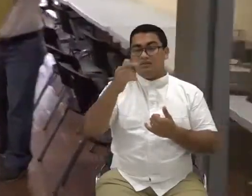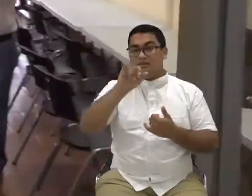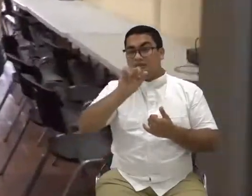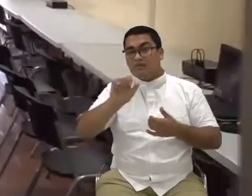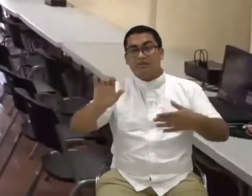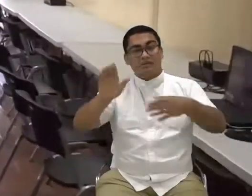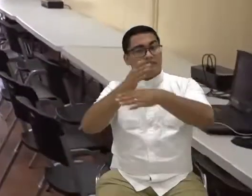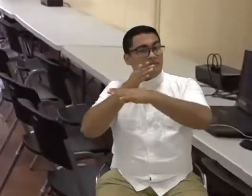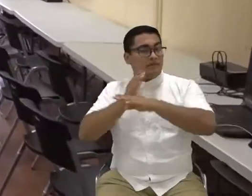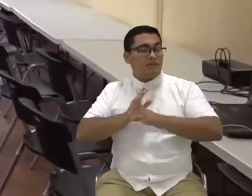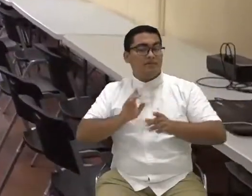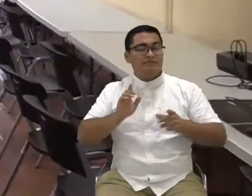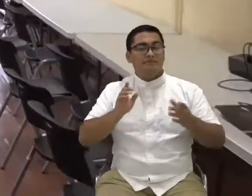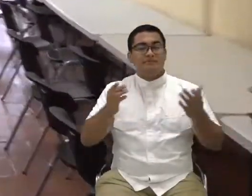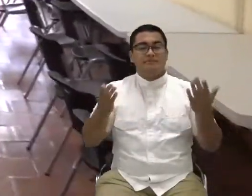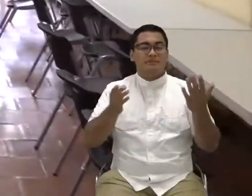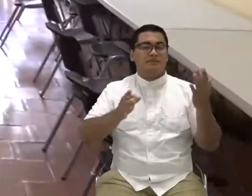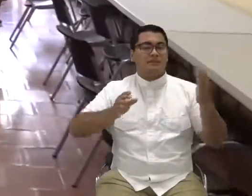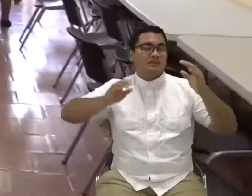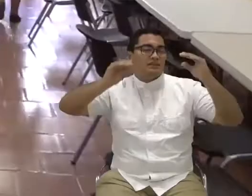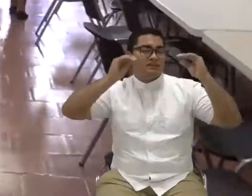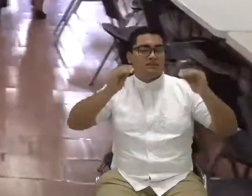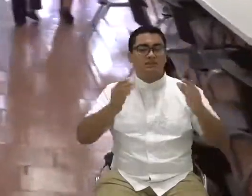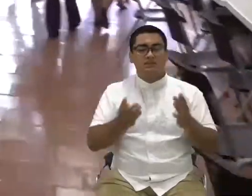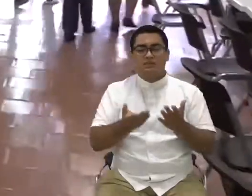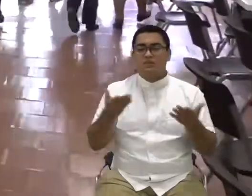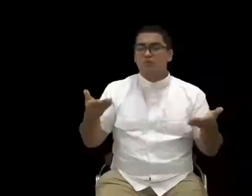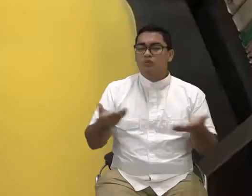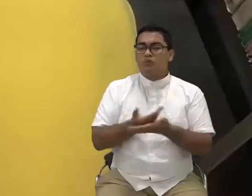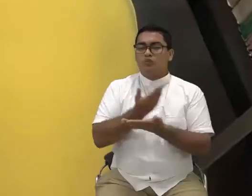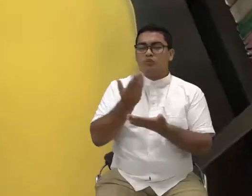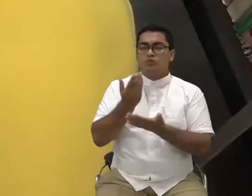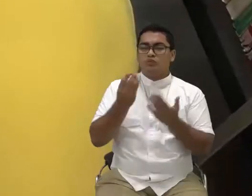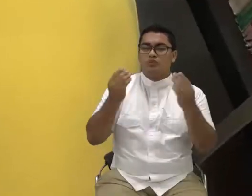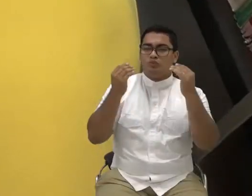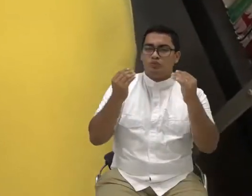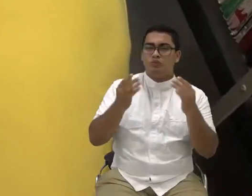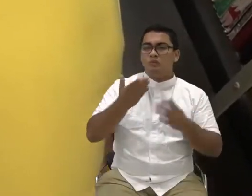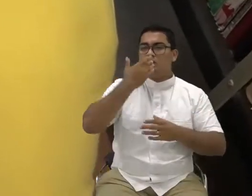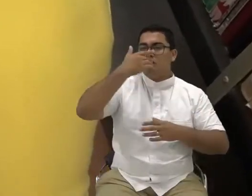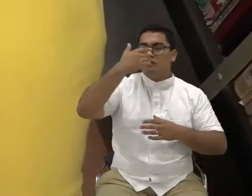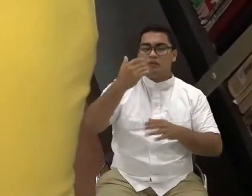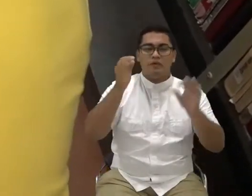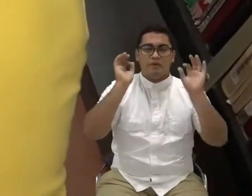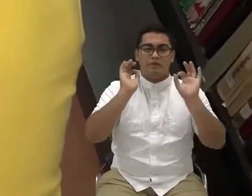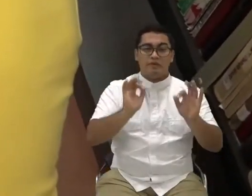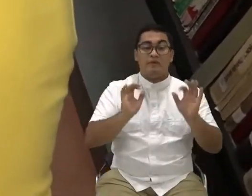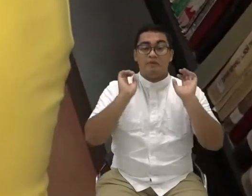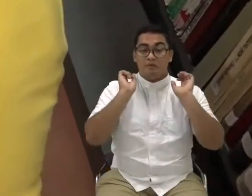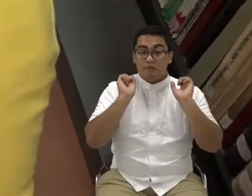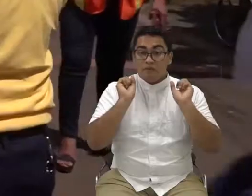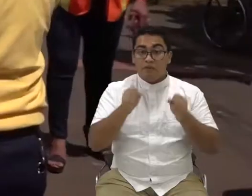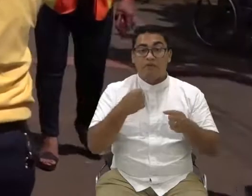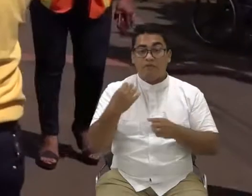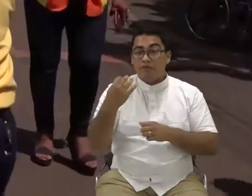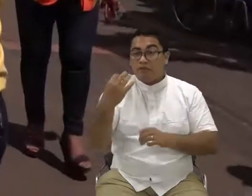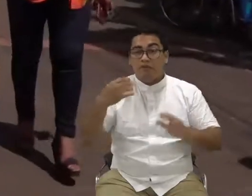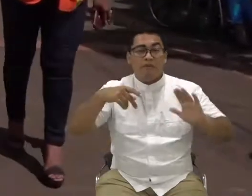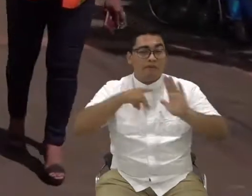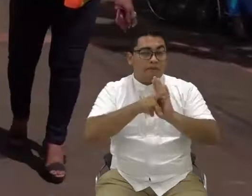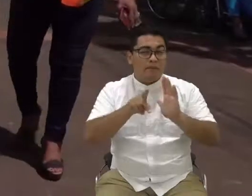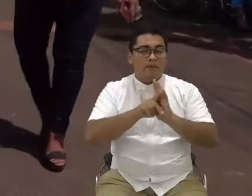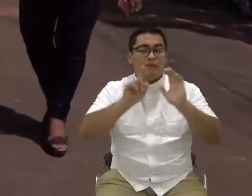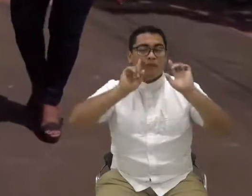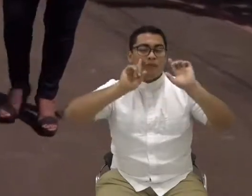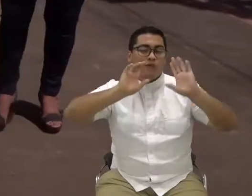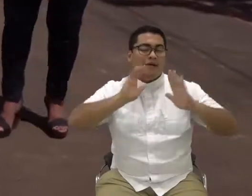plantean diferentes estrategias educativas enfocadas en el desarrollo de una educación con herramientas académicas que ayuden a gestionar el riesgo